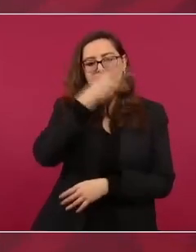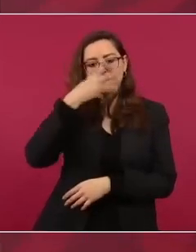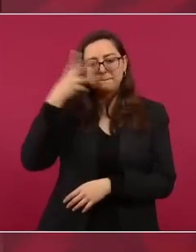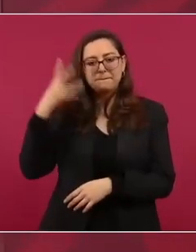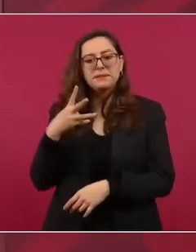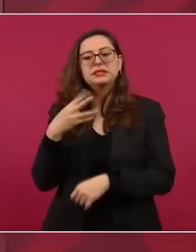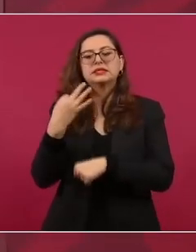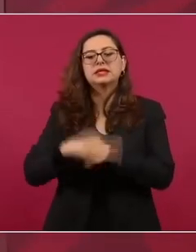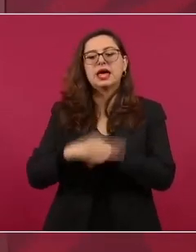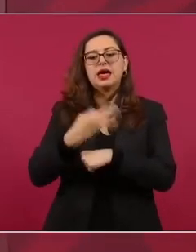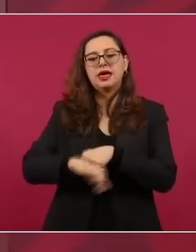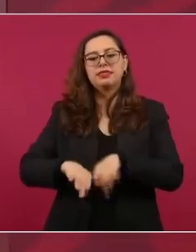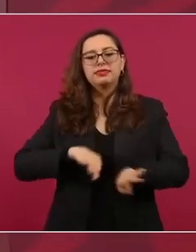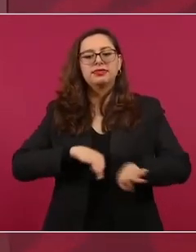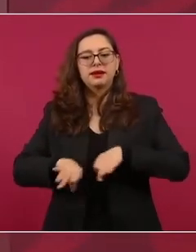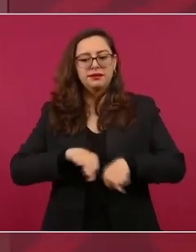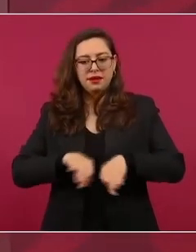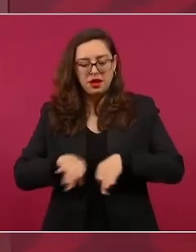visas